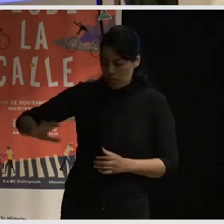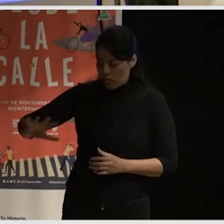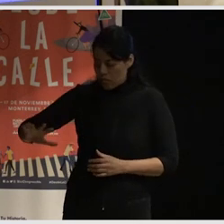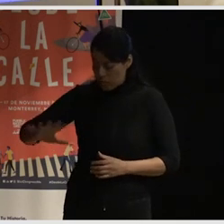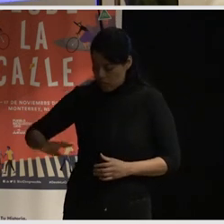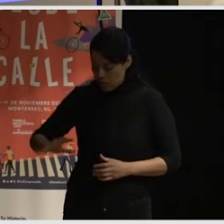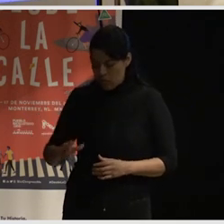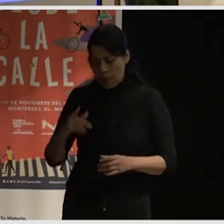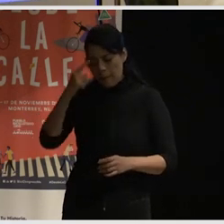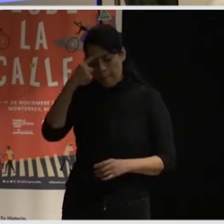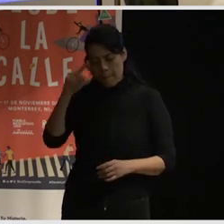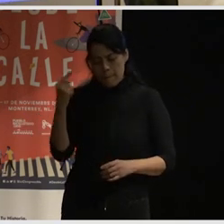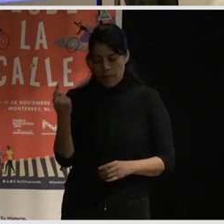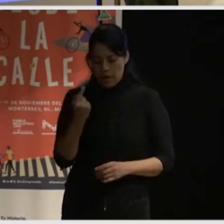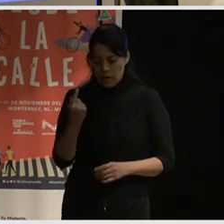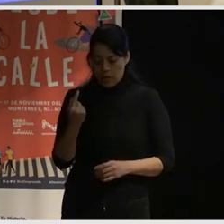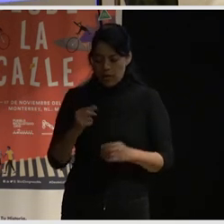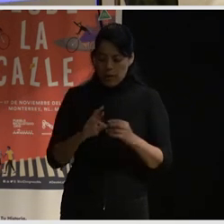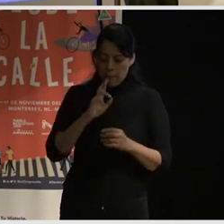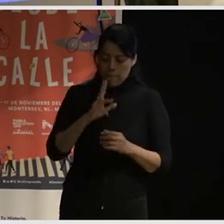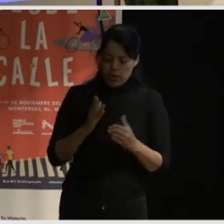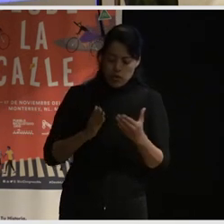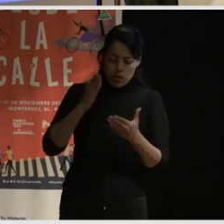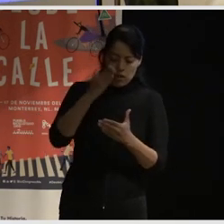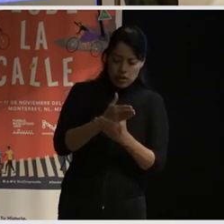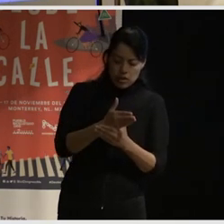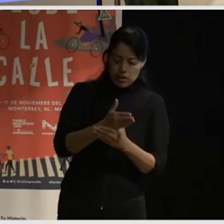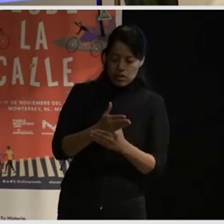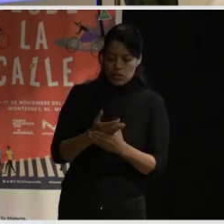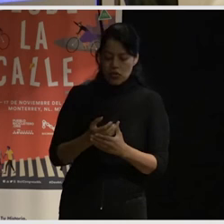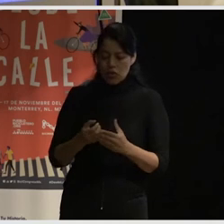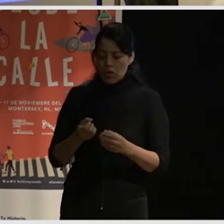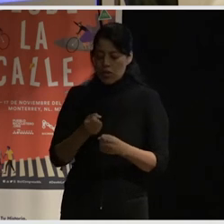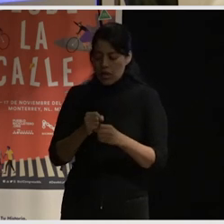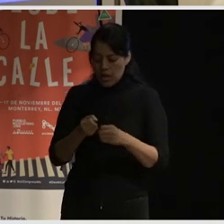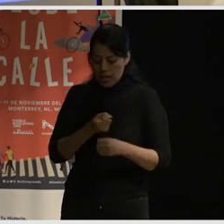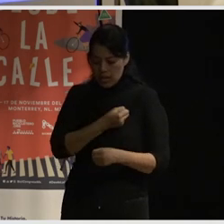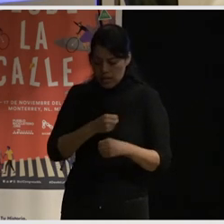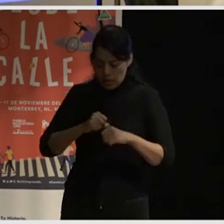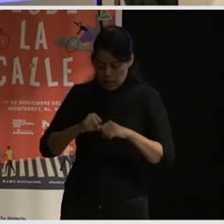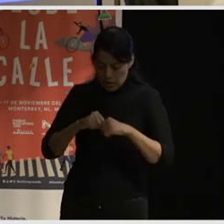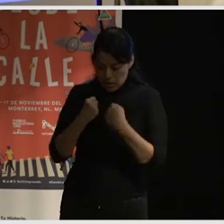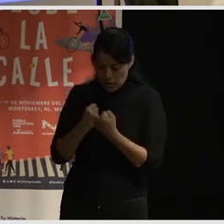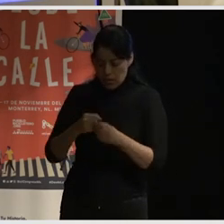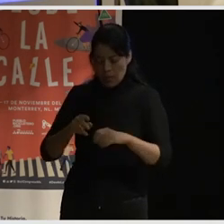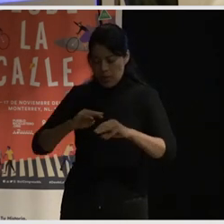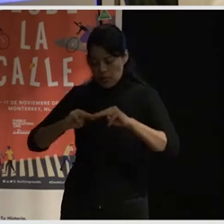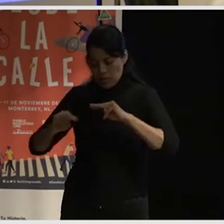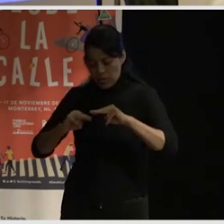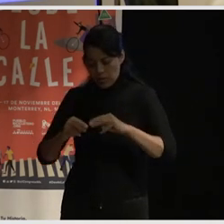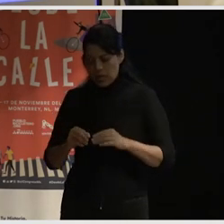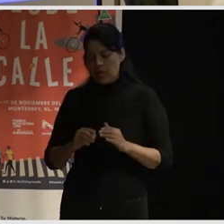barrio para mejorar nuestro acceso a mejores sistemas de movilidad y que más adelante también vamos a